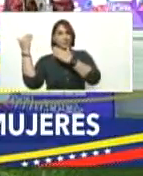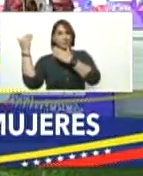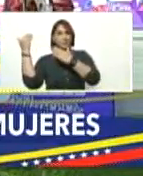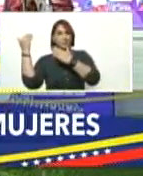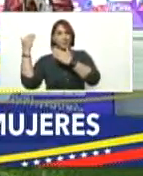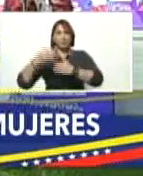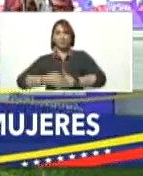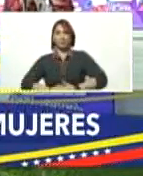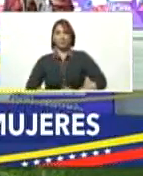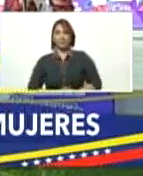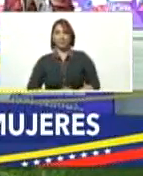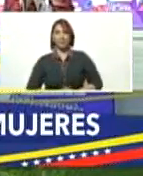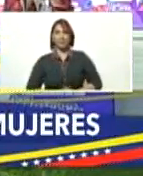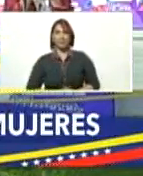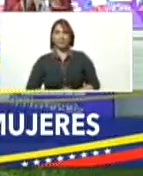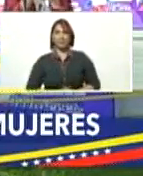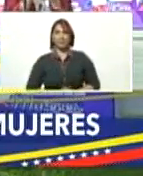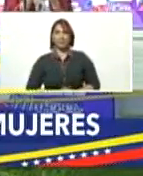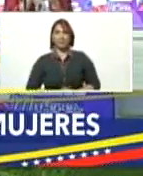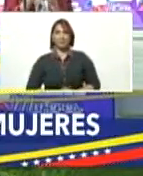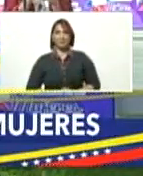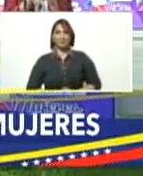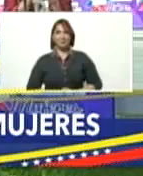Eloína Rodríguez Gómez.